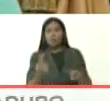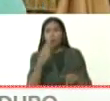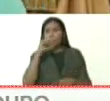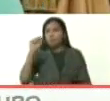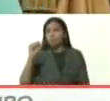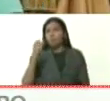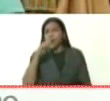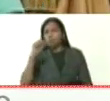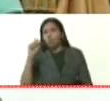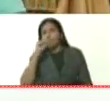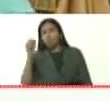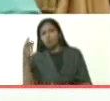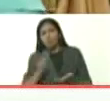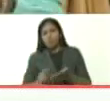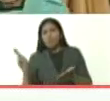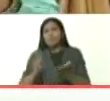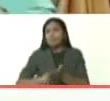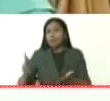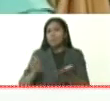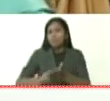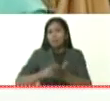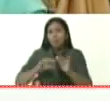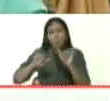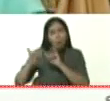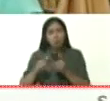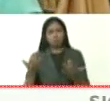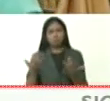dijo. Que Maduro, que Maduro, que Maduro.